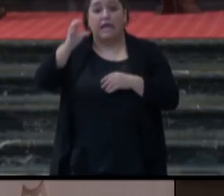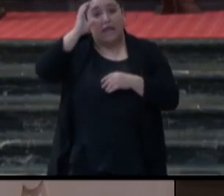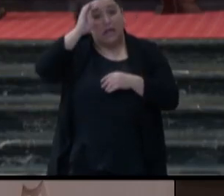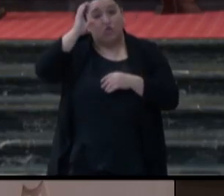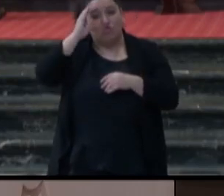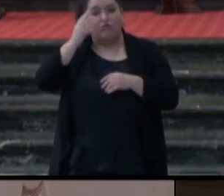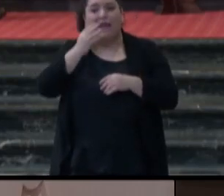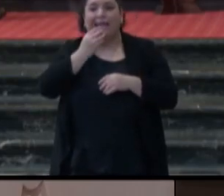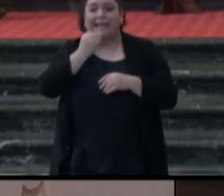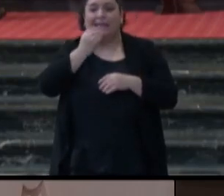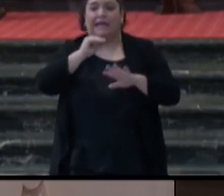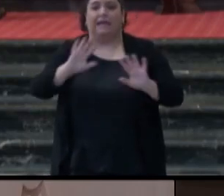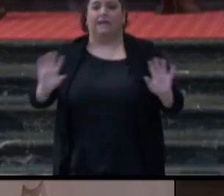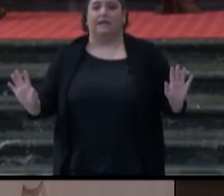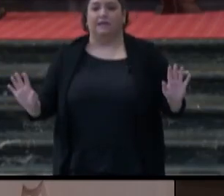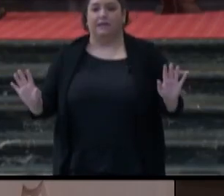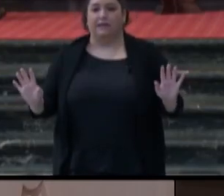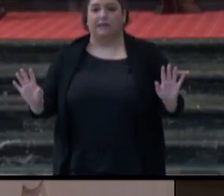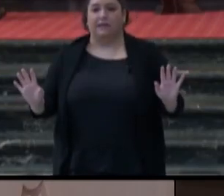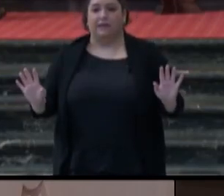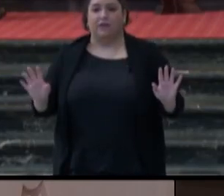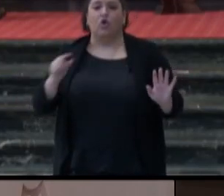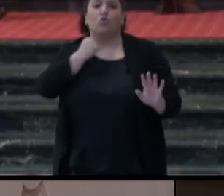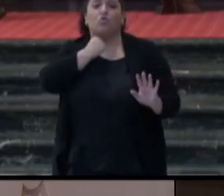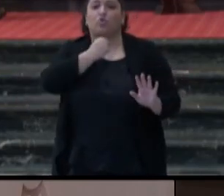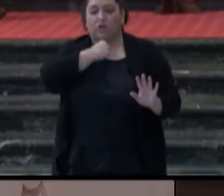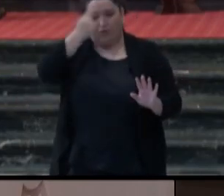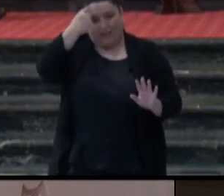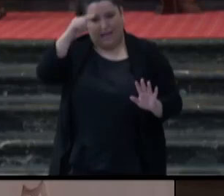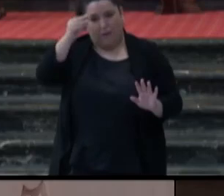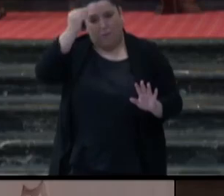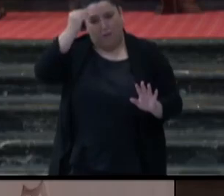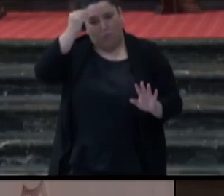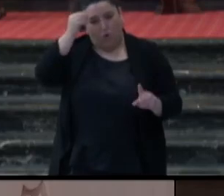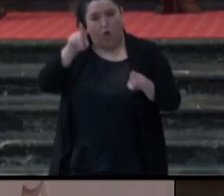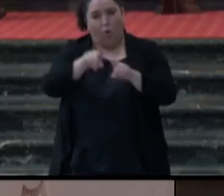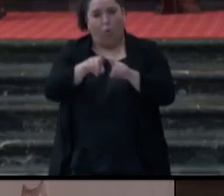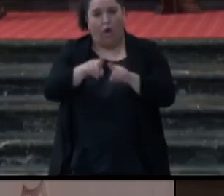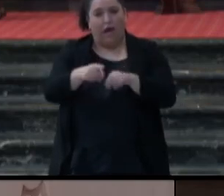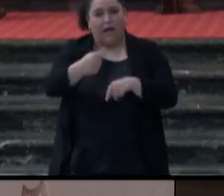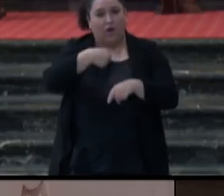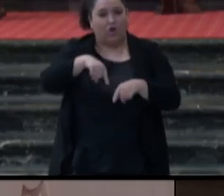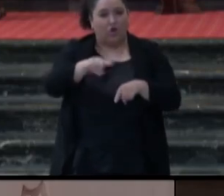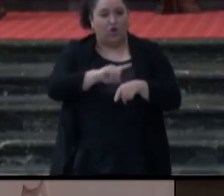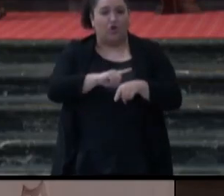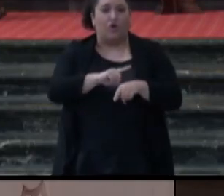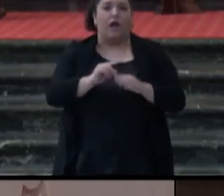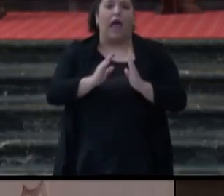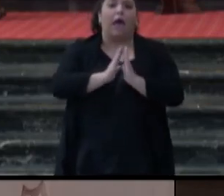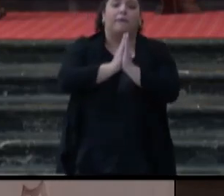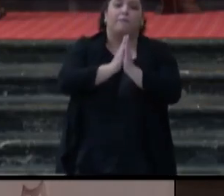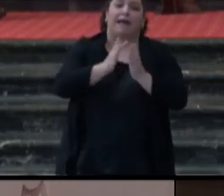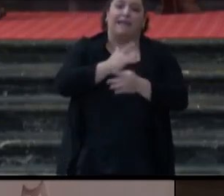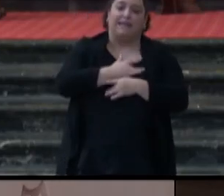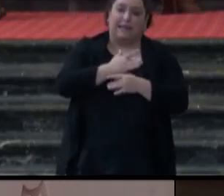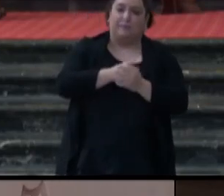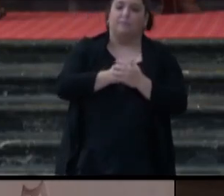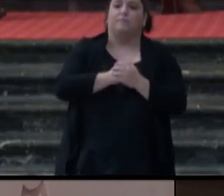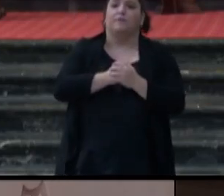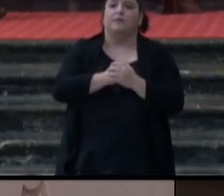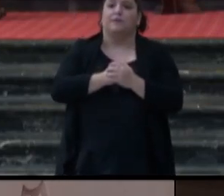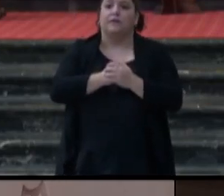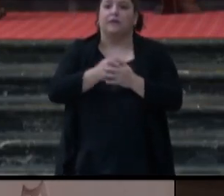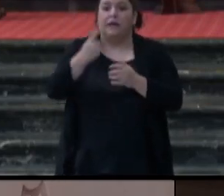Israel eso los judíos se lo saben de memoria como nosotros el Ave María se lo saben de memoria y lo y